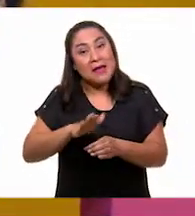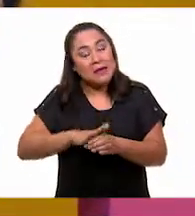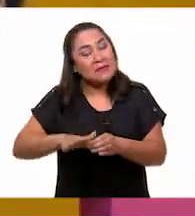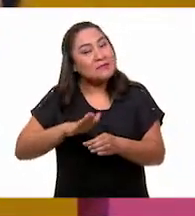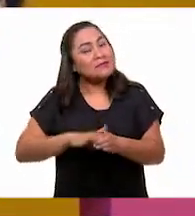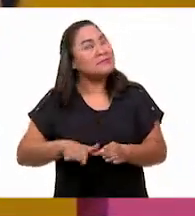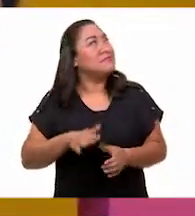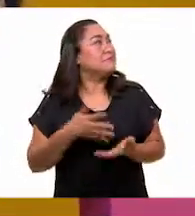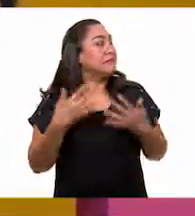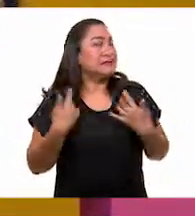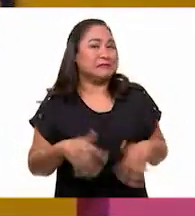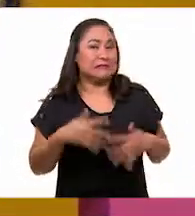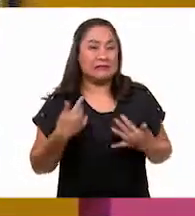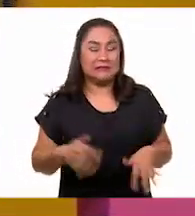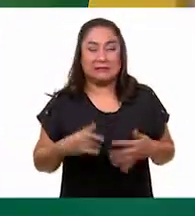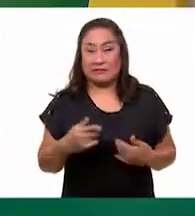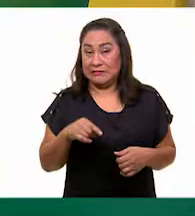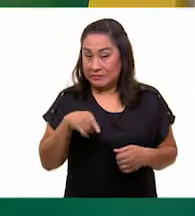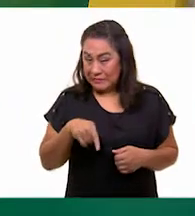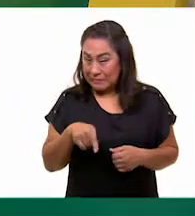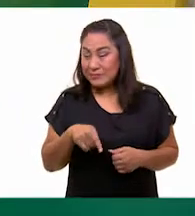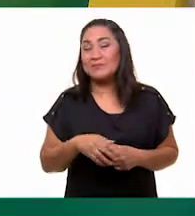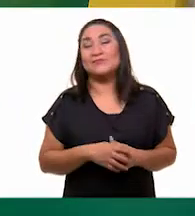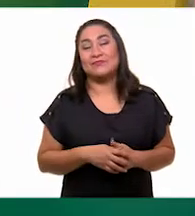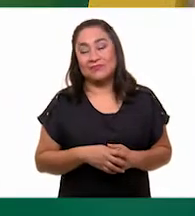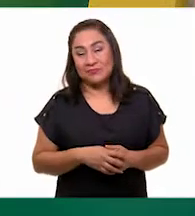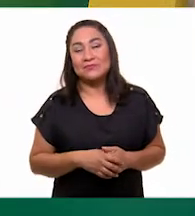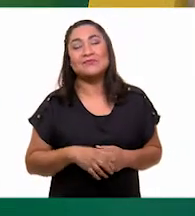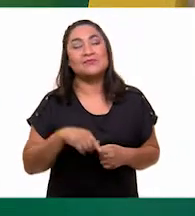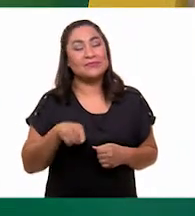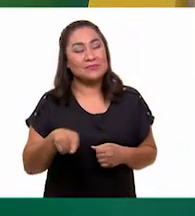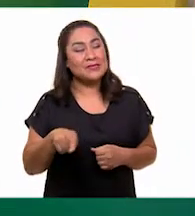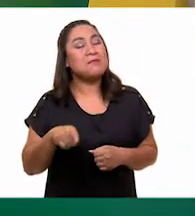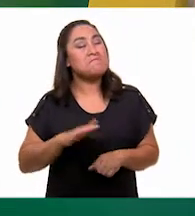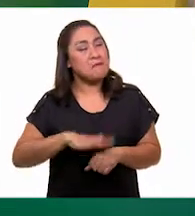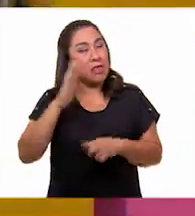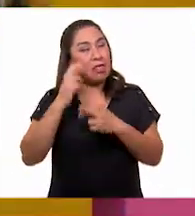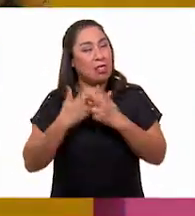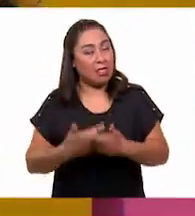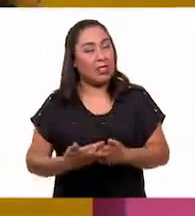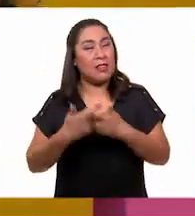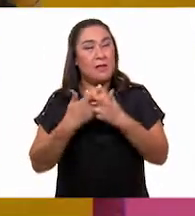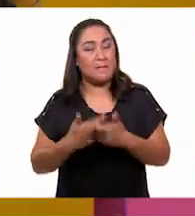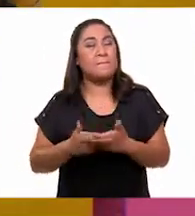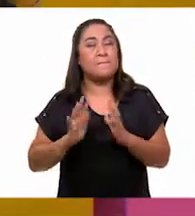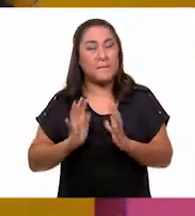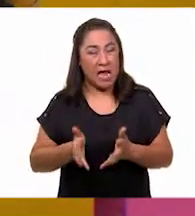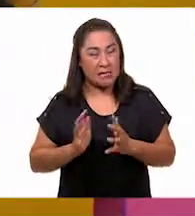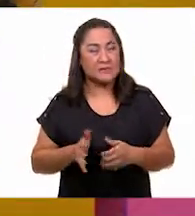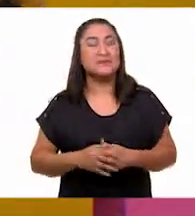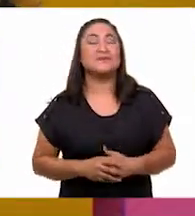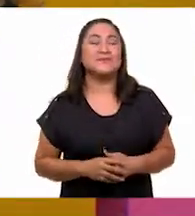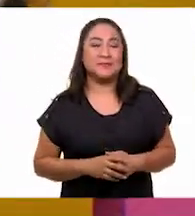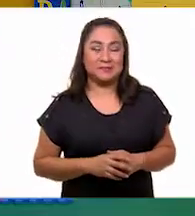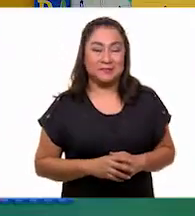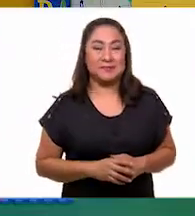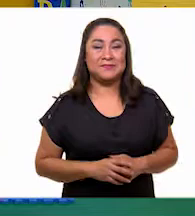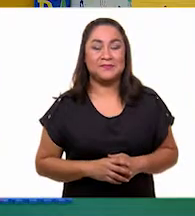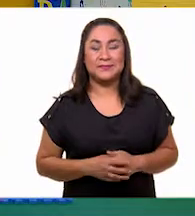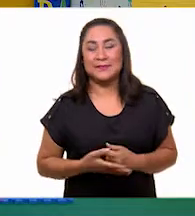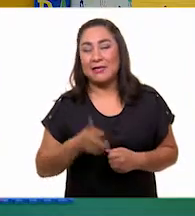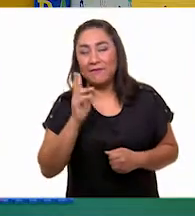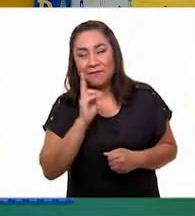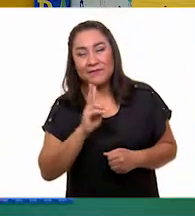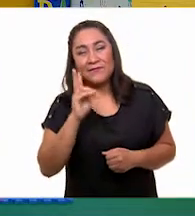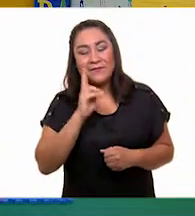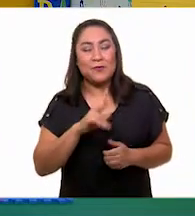imagínate. Yo creo que este sí, efectivamente, es al que le cabe un poco más. A